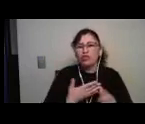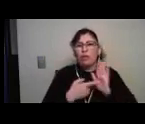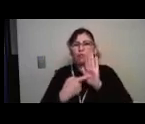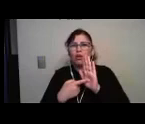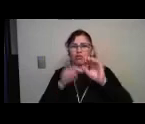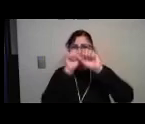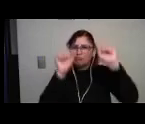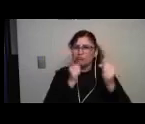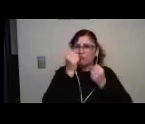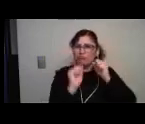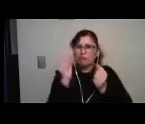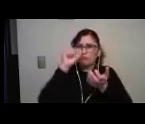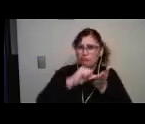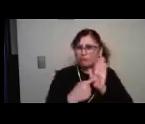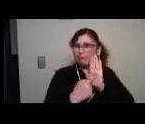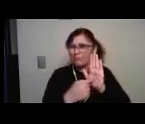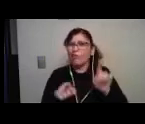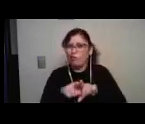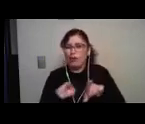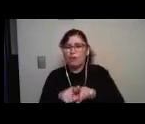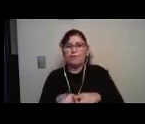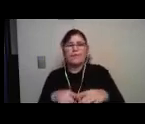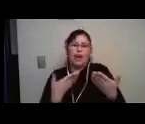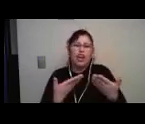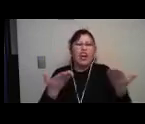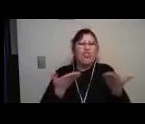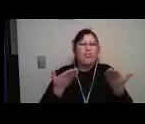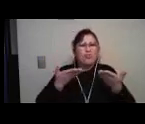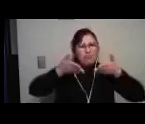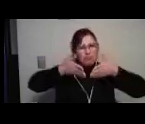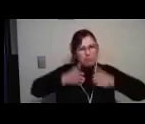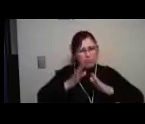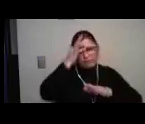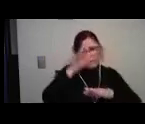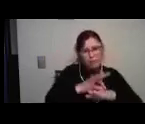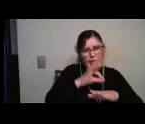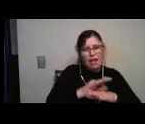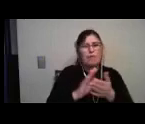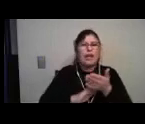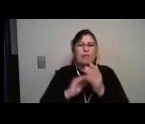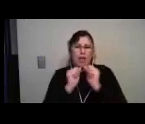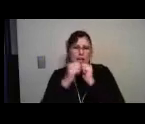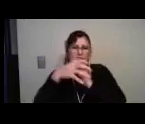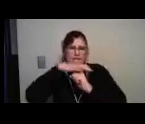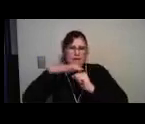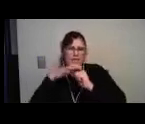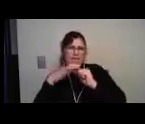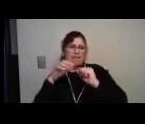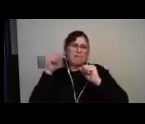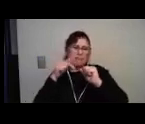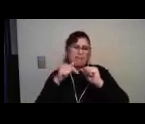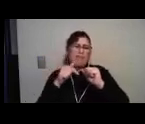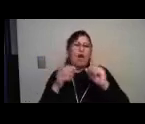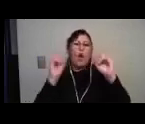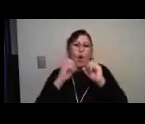central, ¿ya? La etiología tiene que ver con infecciones del cerebro o tejidos circundantes, ¿cierto?